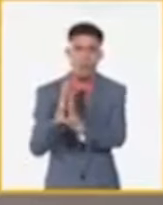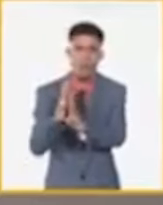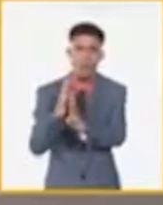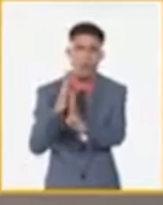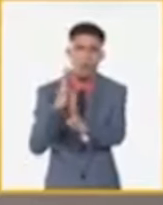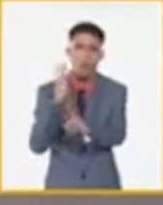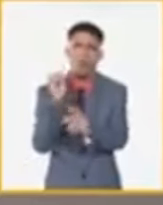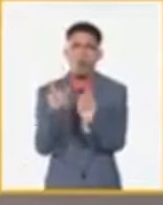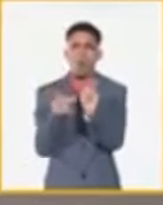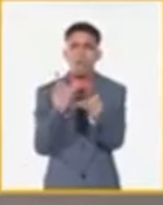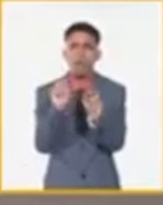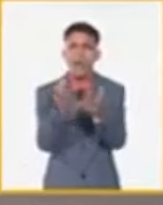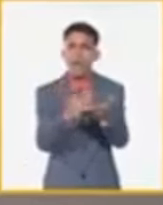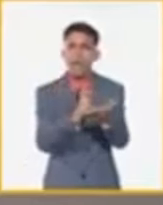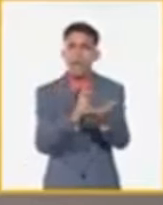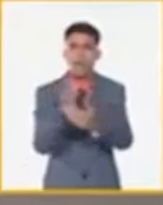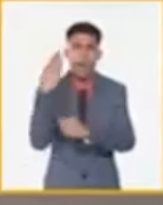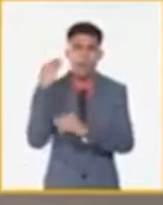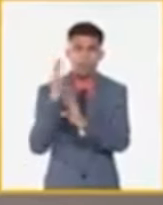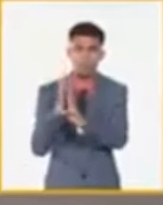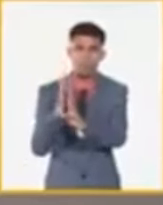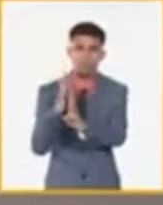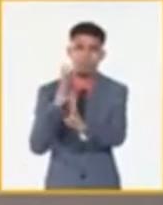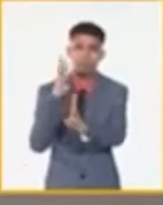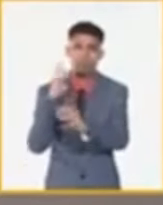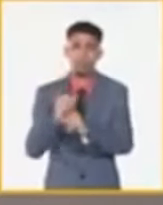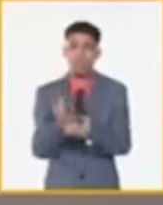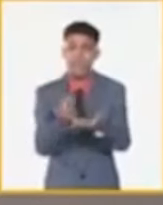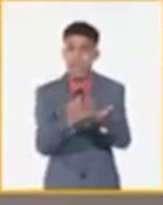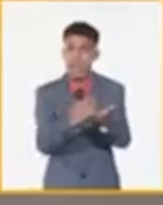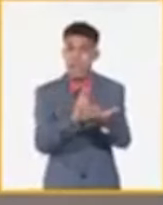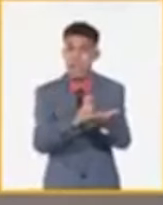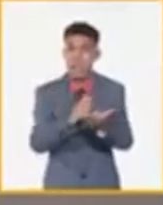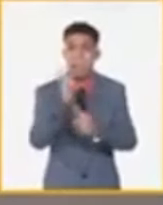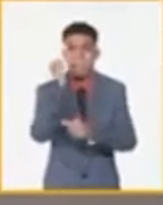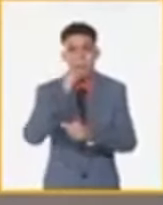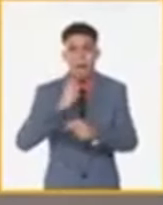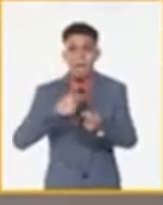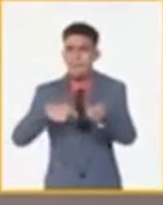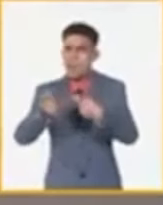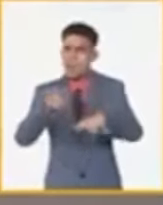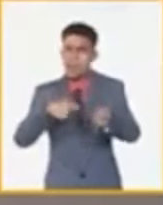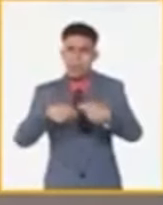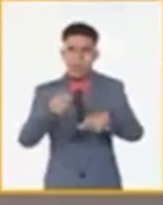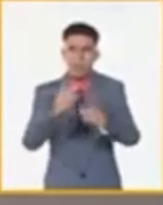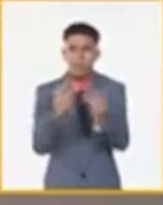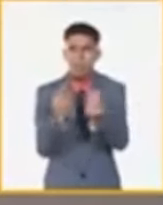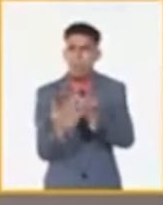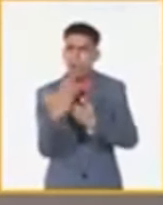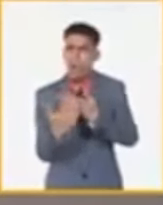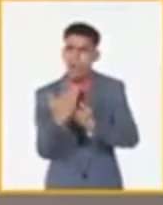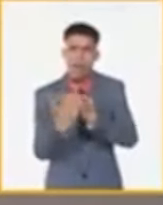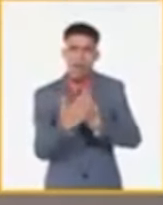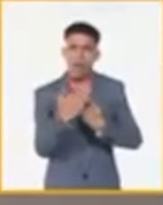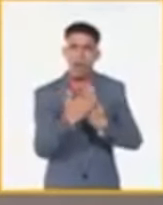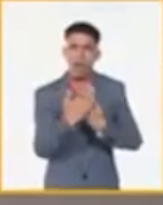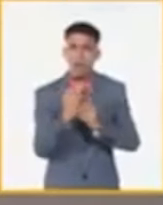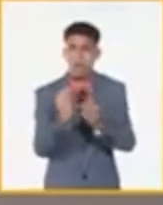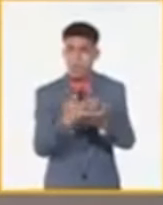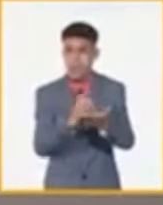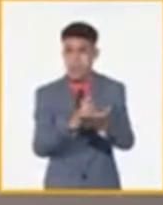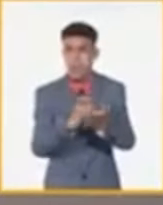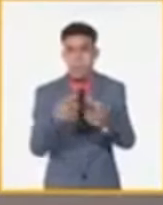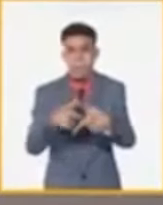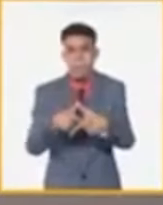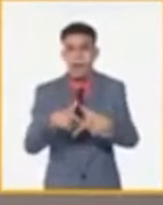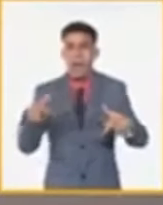comprar el libro tengo entendido es libro se ha reeso en Cuba Y tiene Mayor cantid de